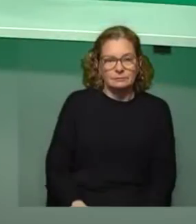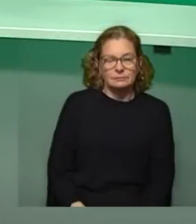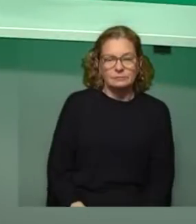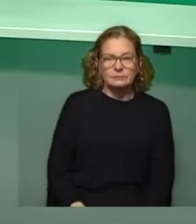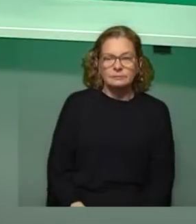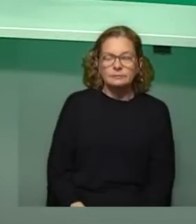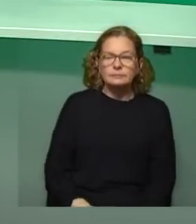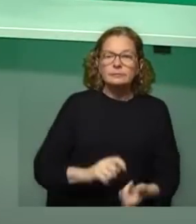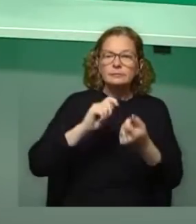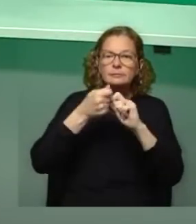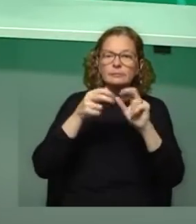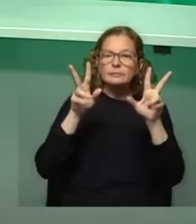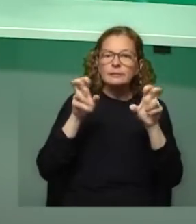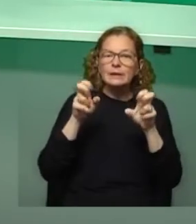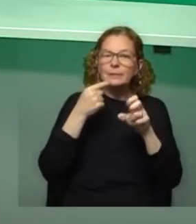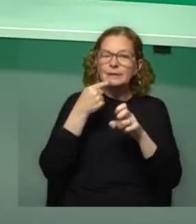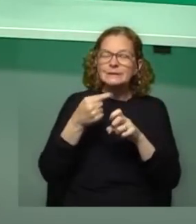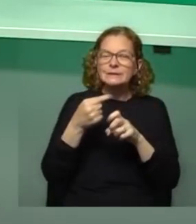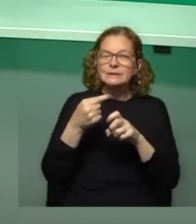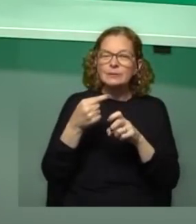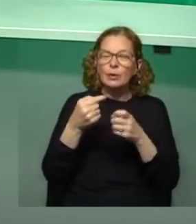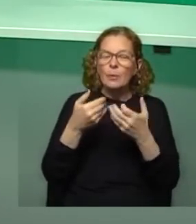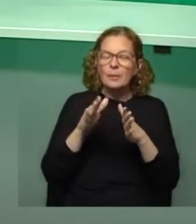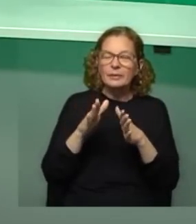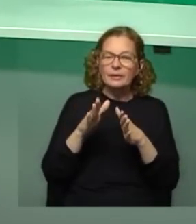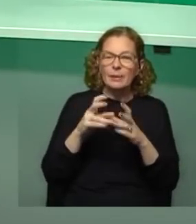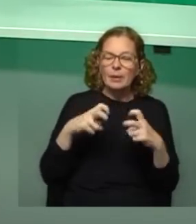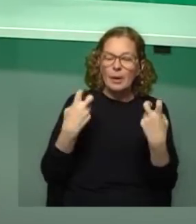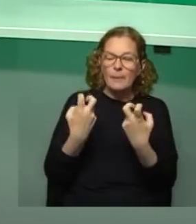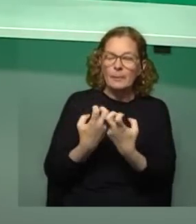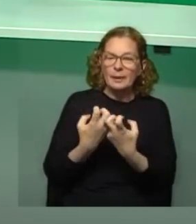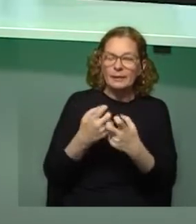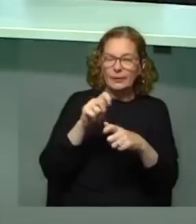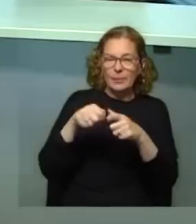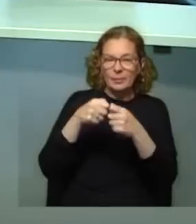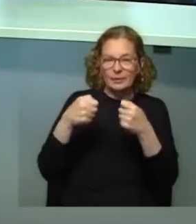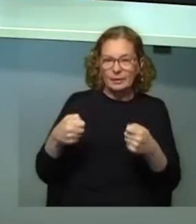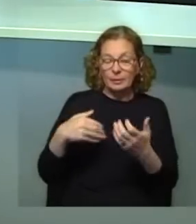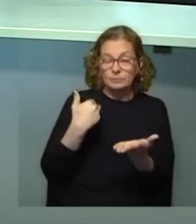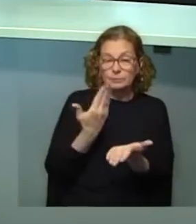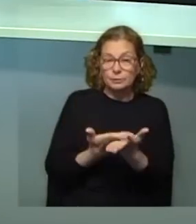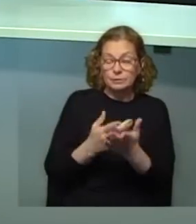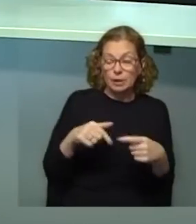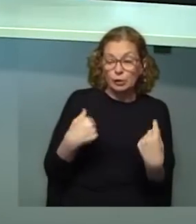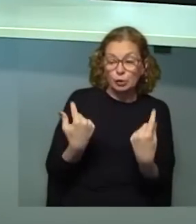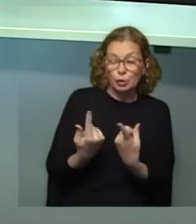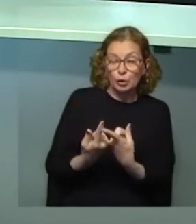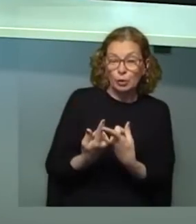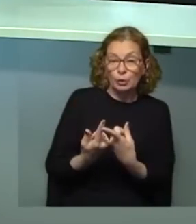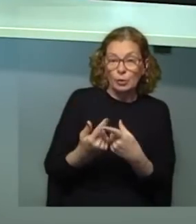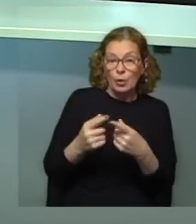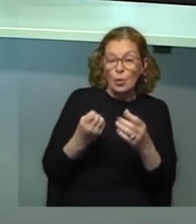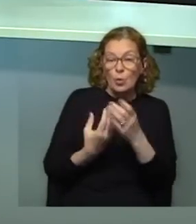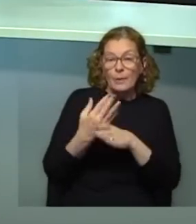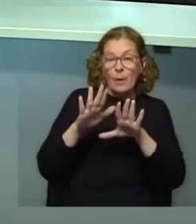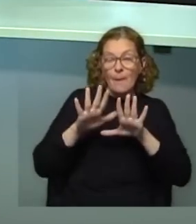bueno cambiamos de tema lo decíamos al inicio de esta edición la mesa representativa del Pizza cnt propuso a todas las filiales realizar un